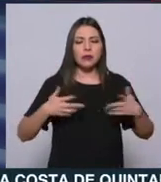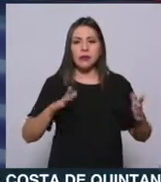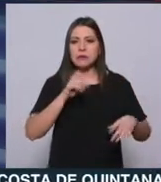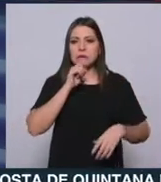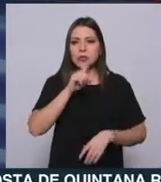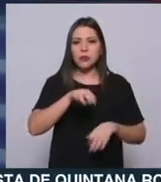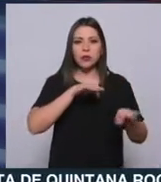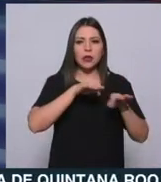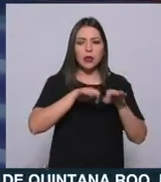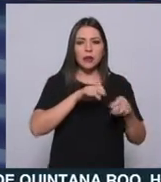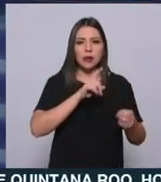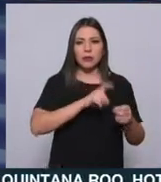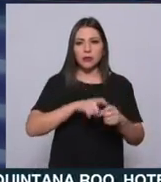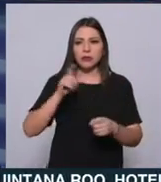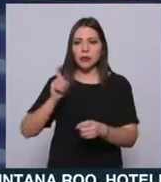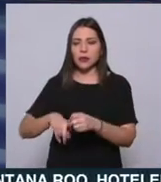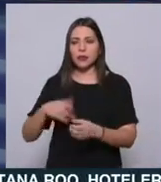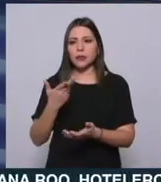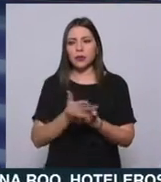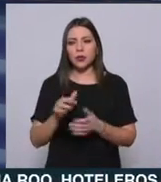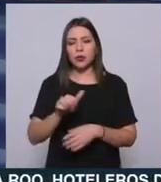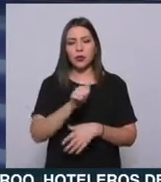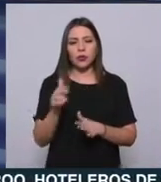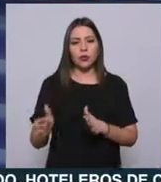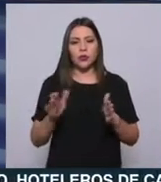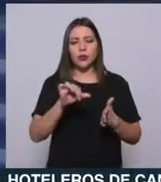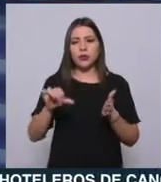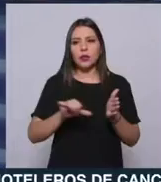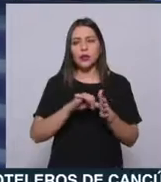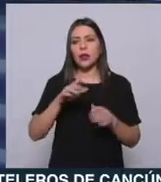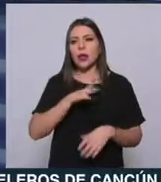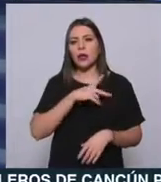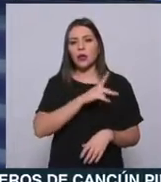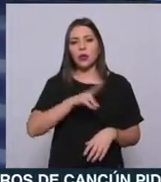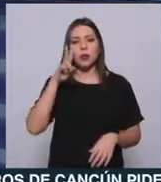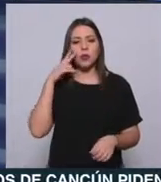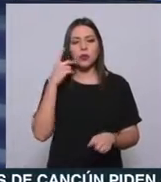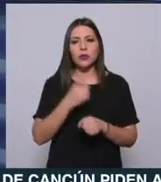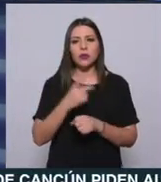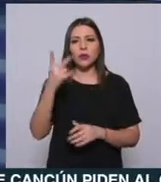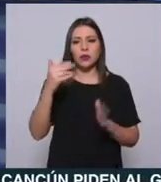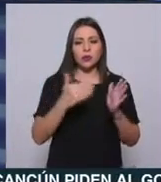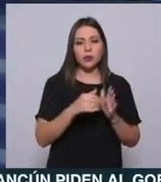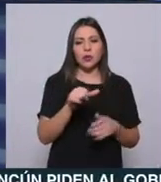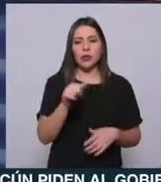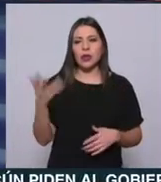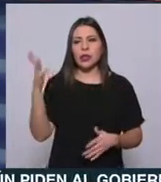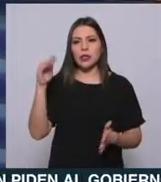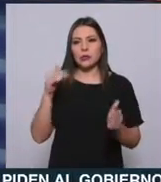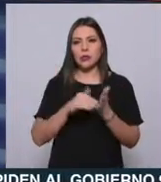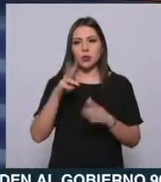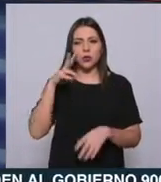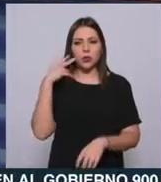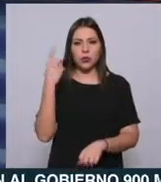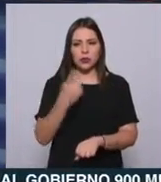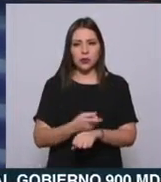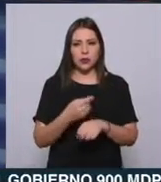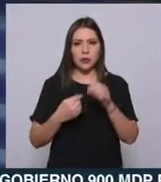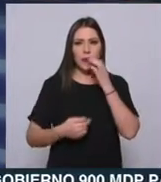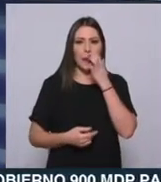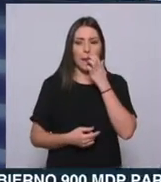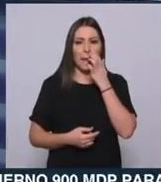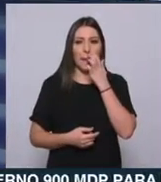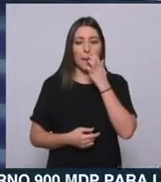trabajando. Centros adicionalmente, una red de voluntarios de 8,000 a 10,000 voluntarios, pero esto es un